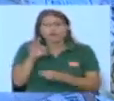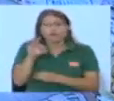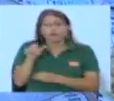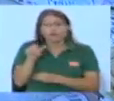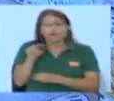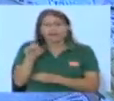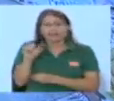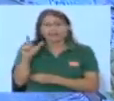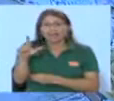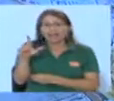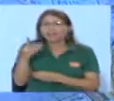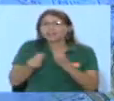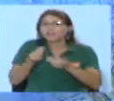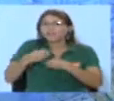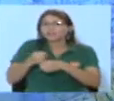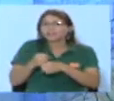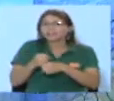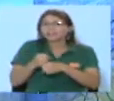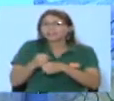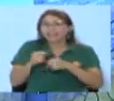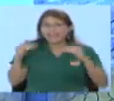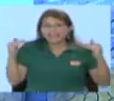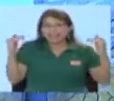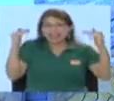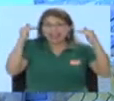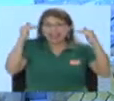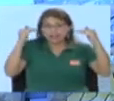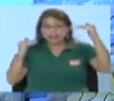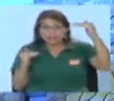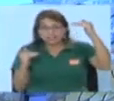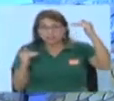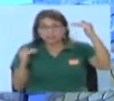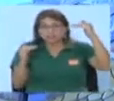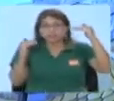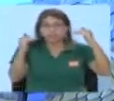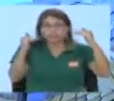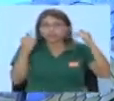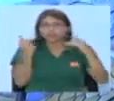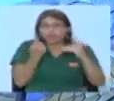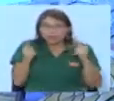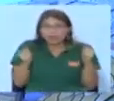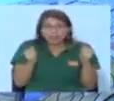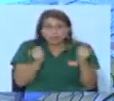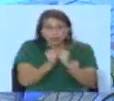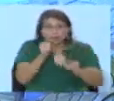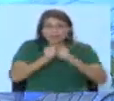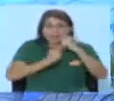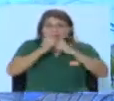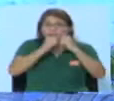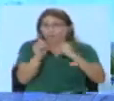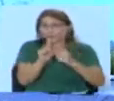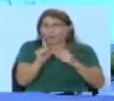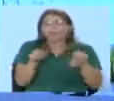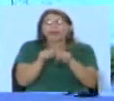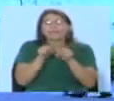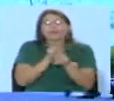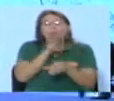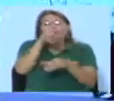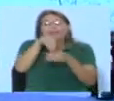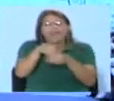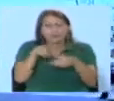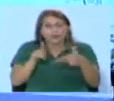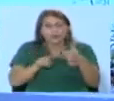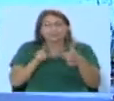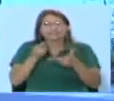brecha no se reduce solamente con infraestructura. Si a la par de la infraestructura no pongo contenido, no pongo servicios y no doy